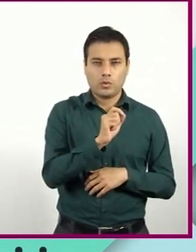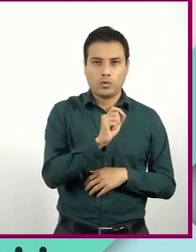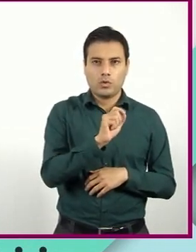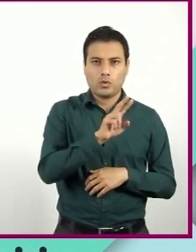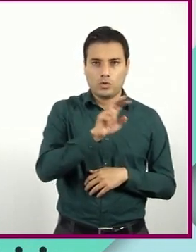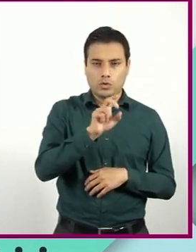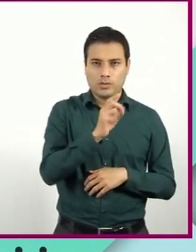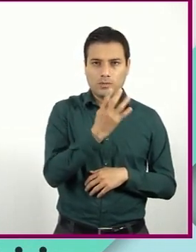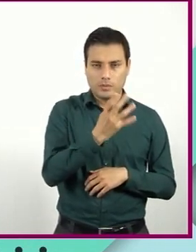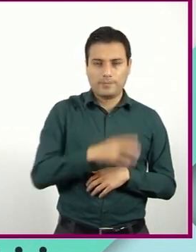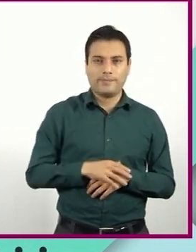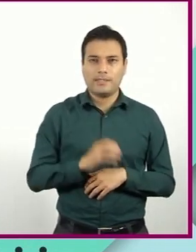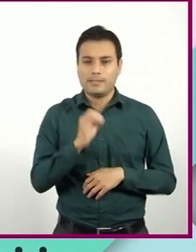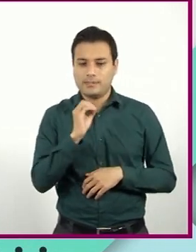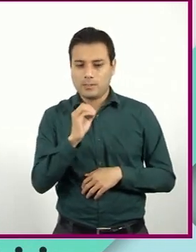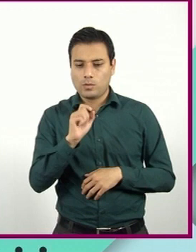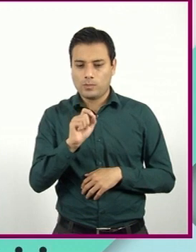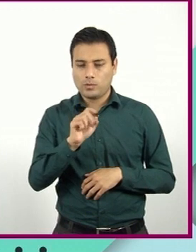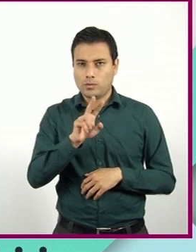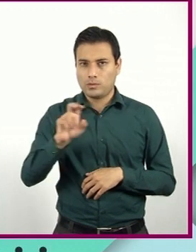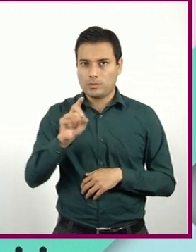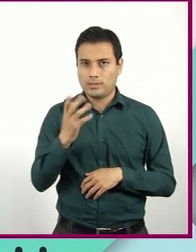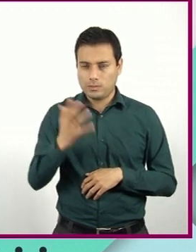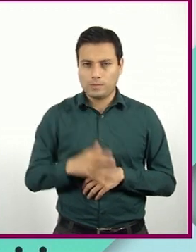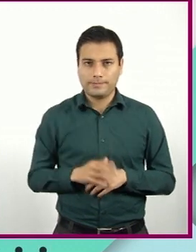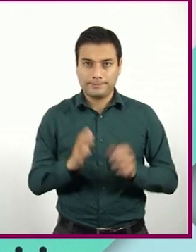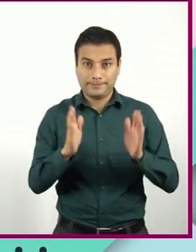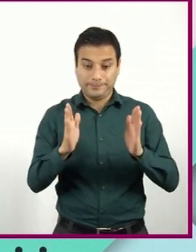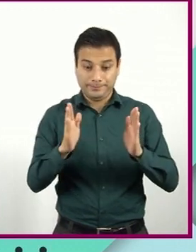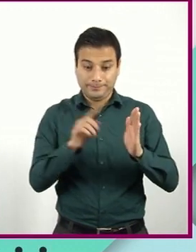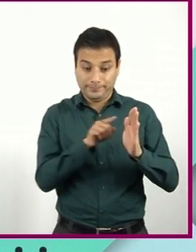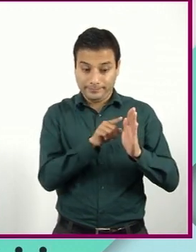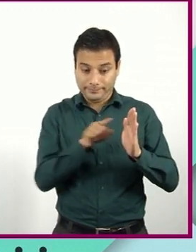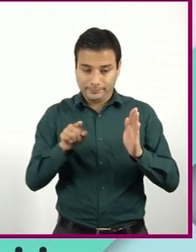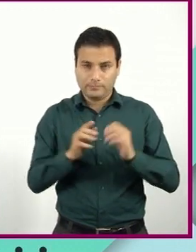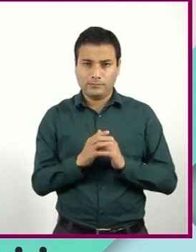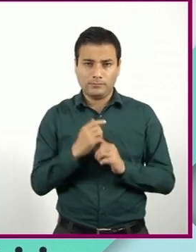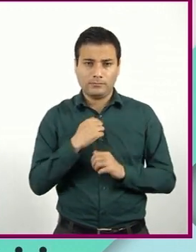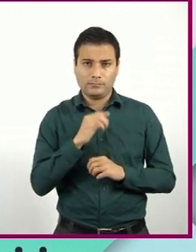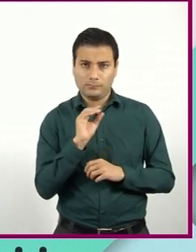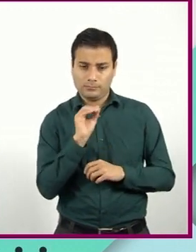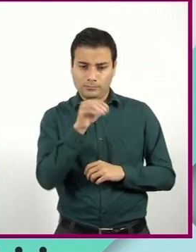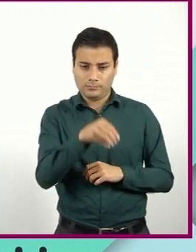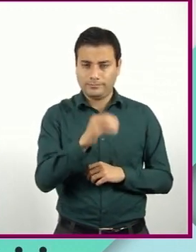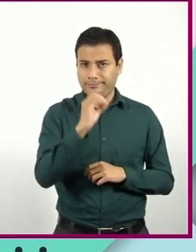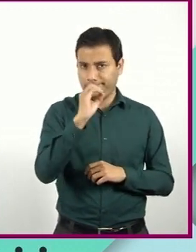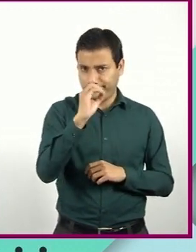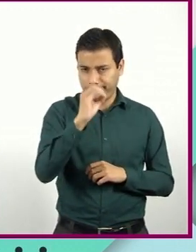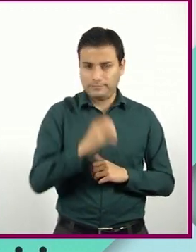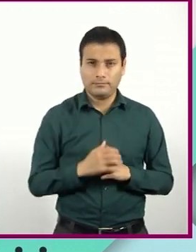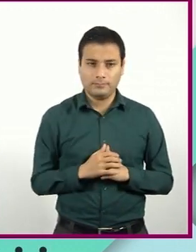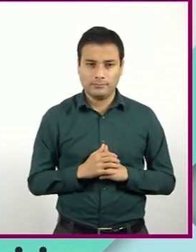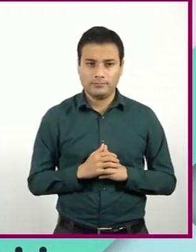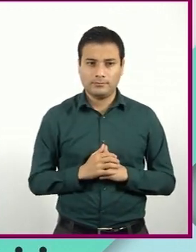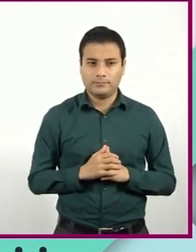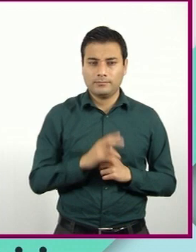0.234 y 0.235. Agregamos un 0 a la derecha en ambos números,